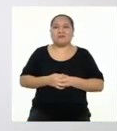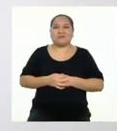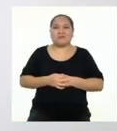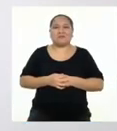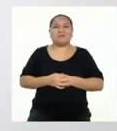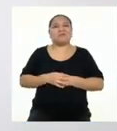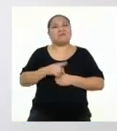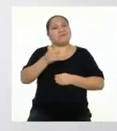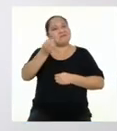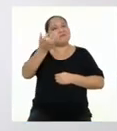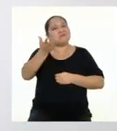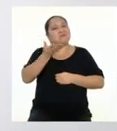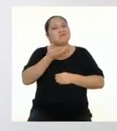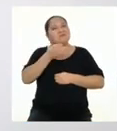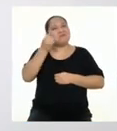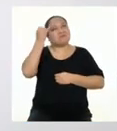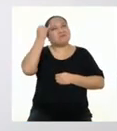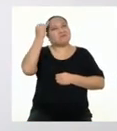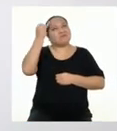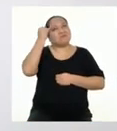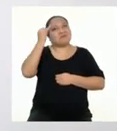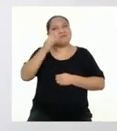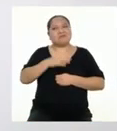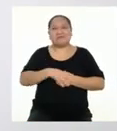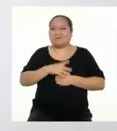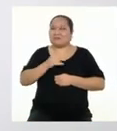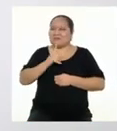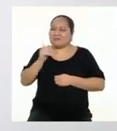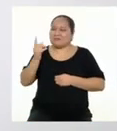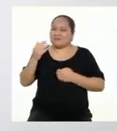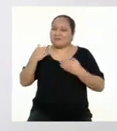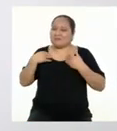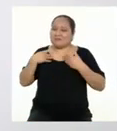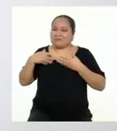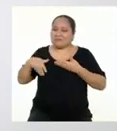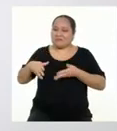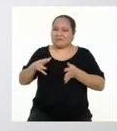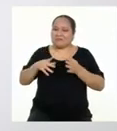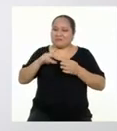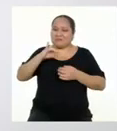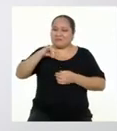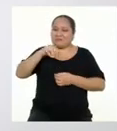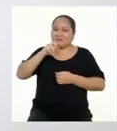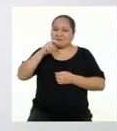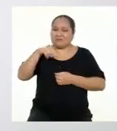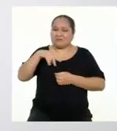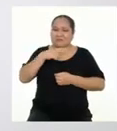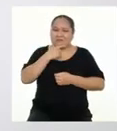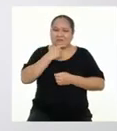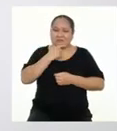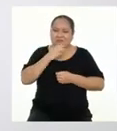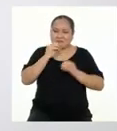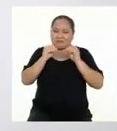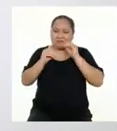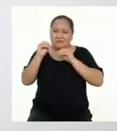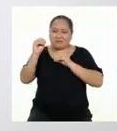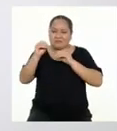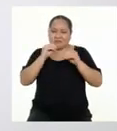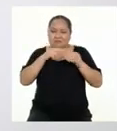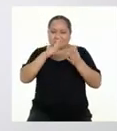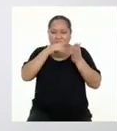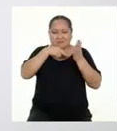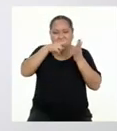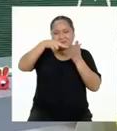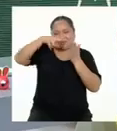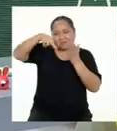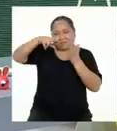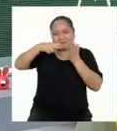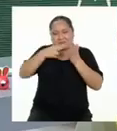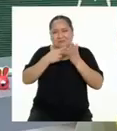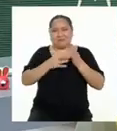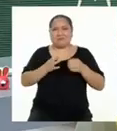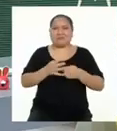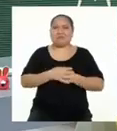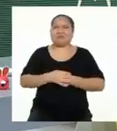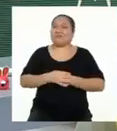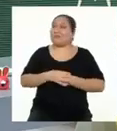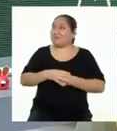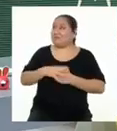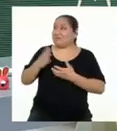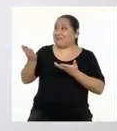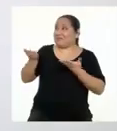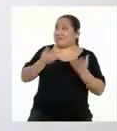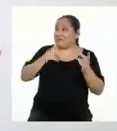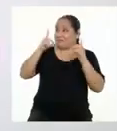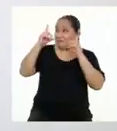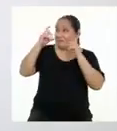Me has dado ideas, Yaremis. Por ahí tengo unos jeans que creo que puedo personalizar con unas pinturas que tengo. ¿Me